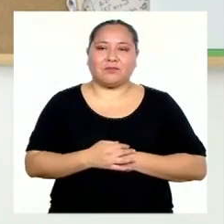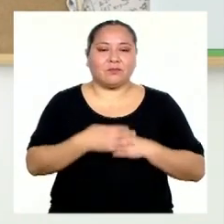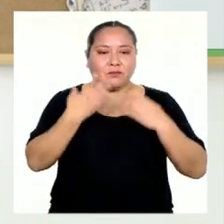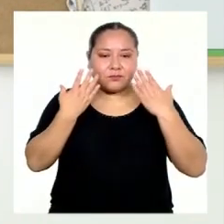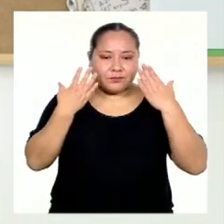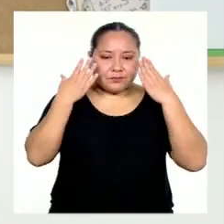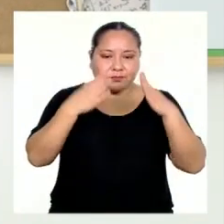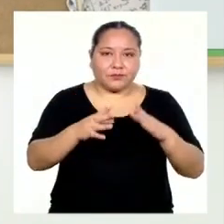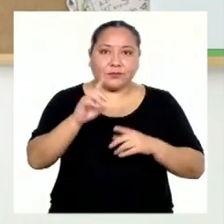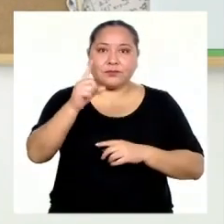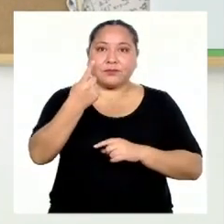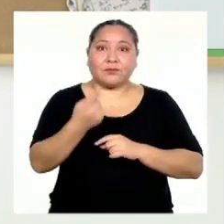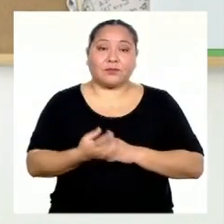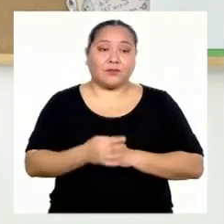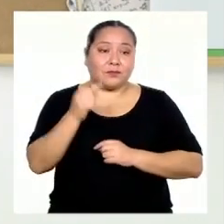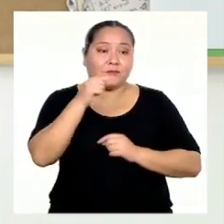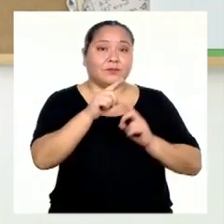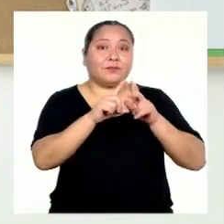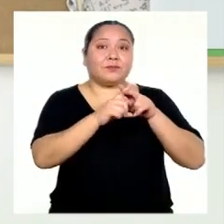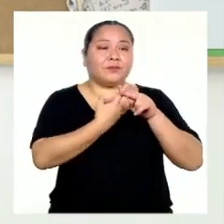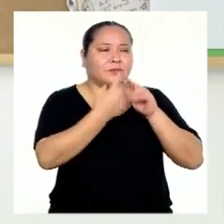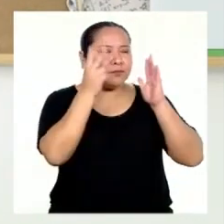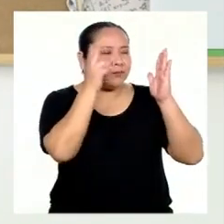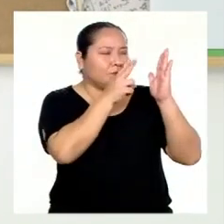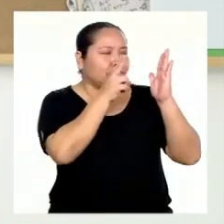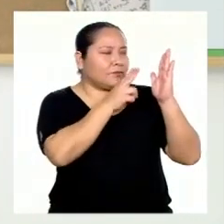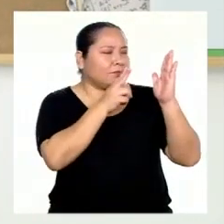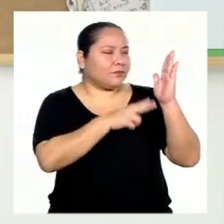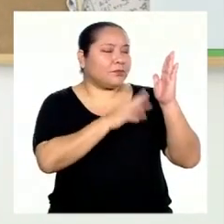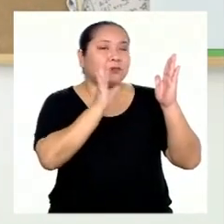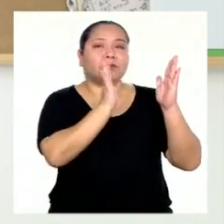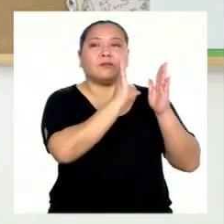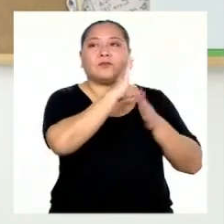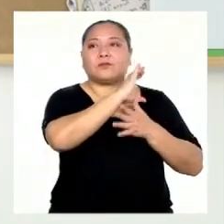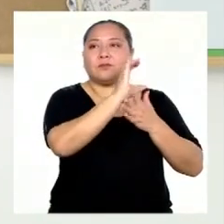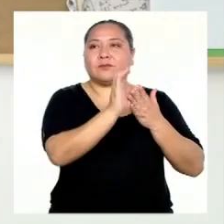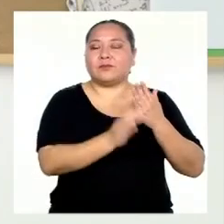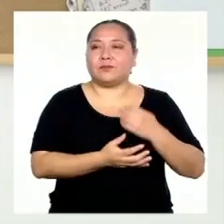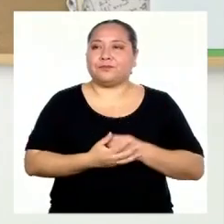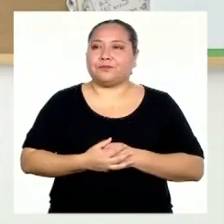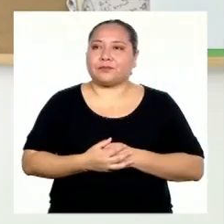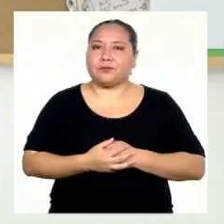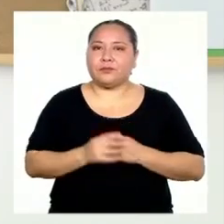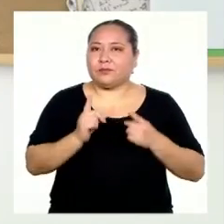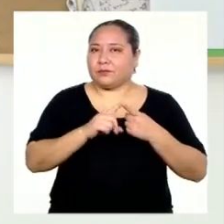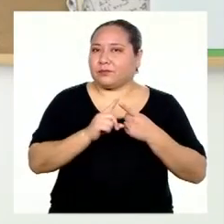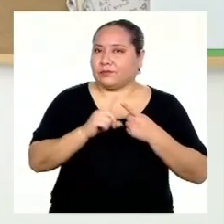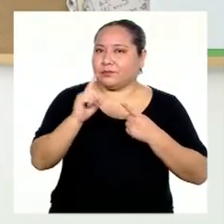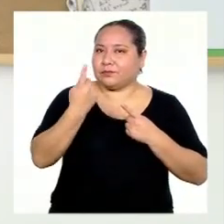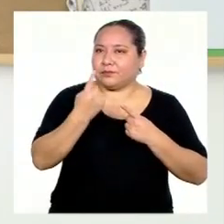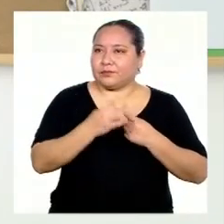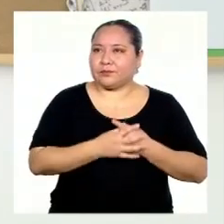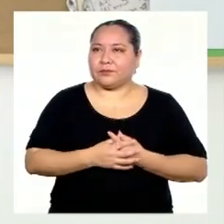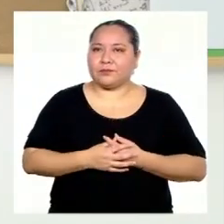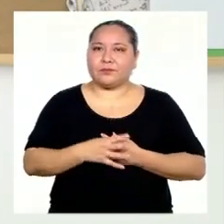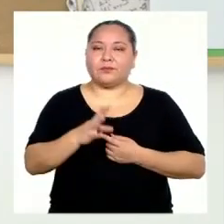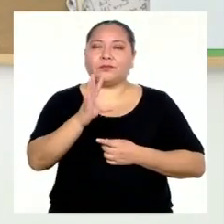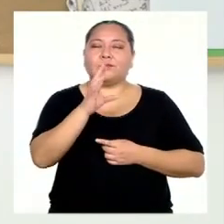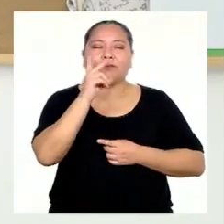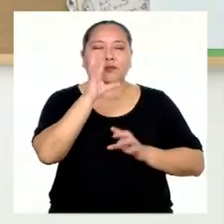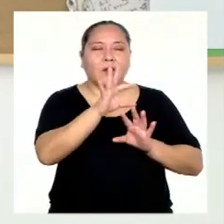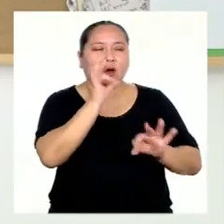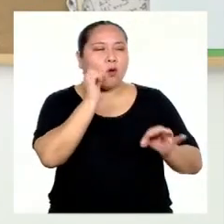Enfoquémonos en el primero para empezar a determinar las características. Primero, identifiquen los